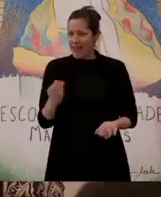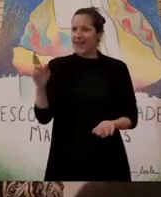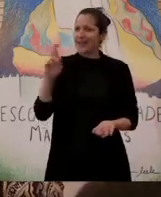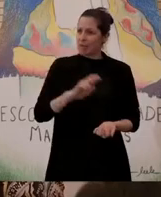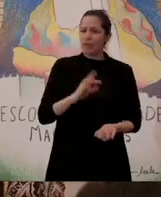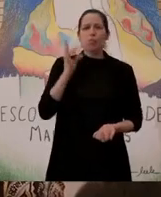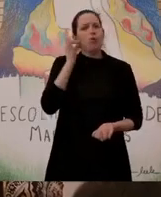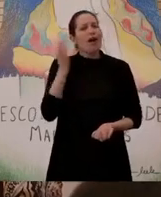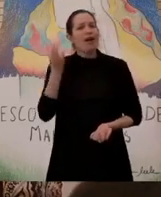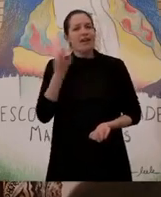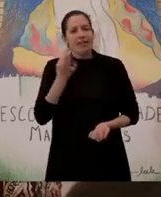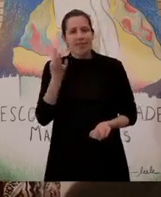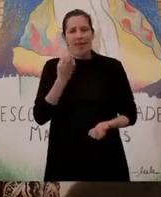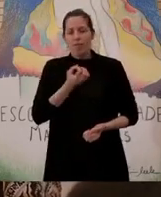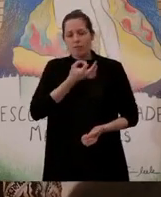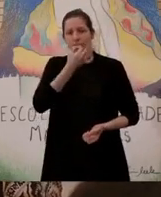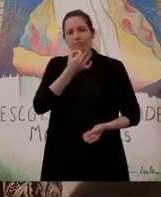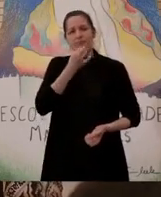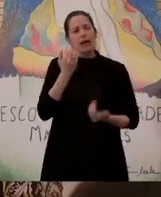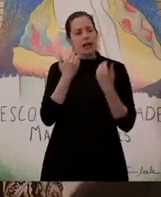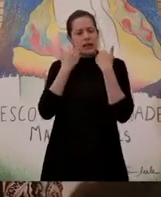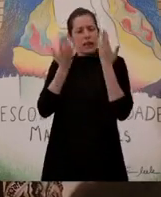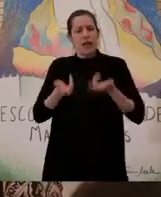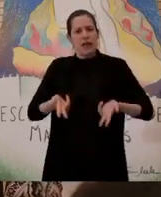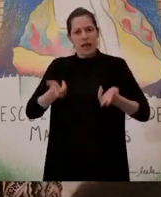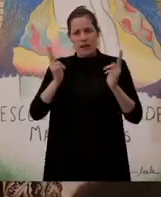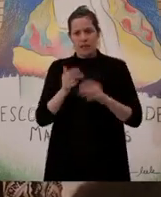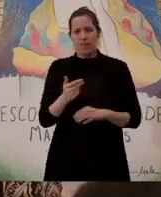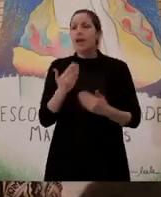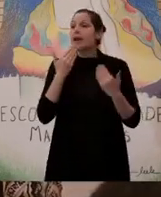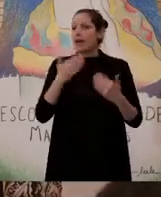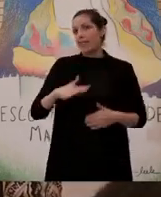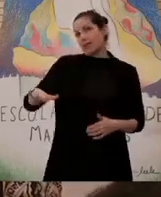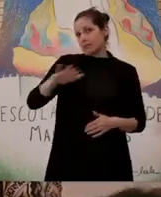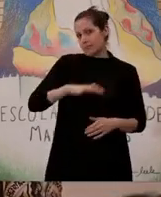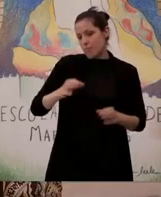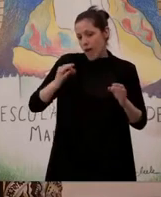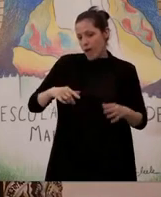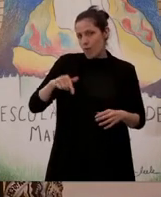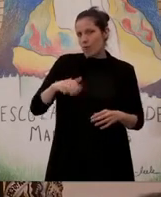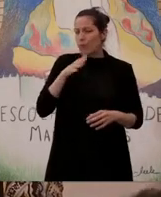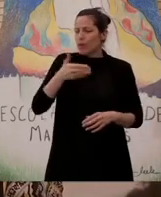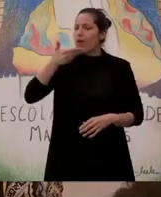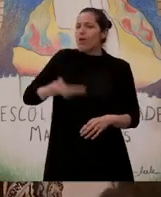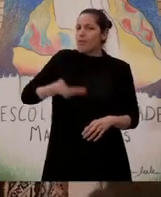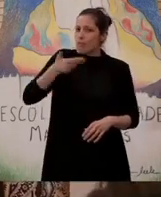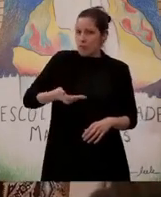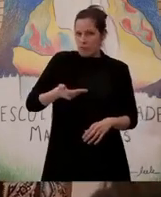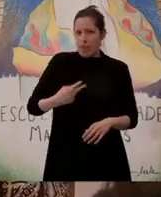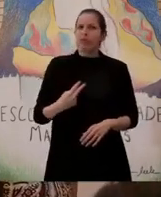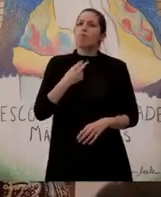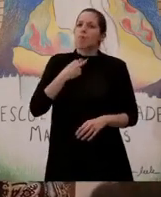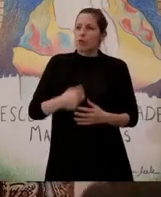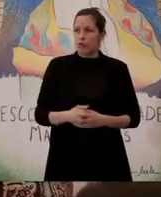Gracias a que hay espazos como a este no que se nos da voz eh son importantísimos así que muchísimas gracias por la